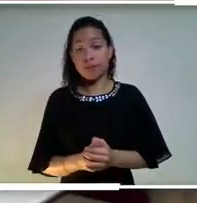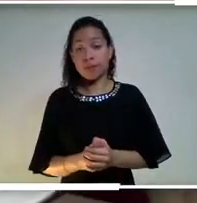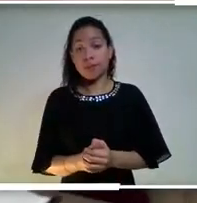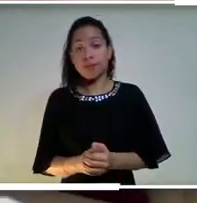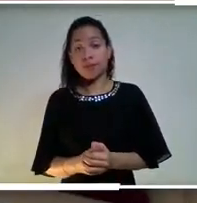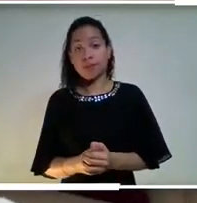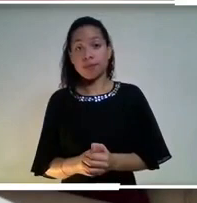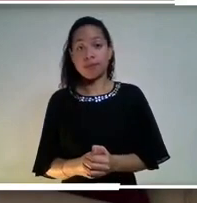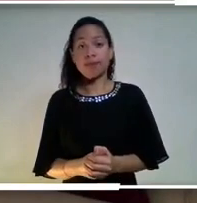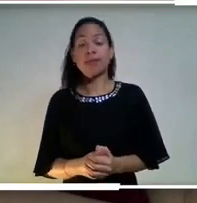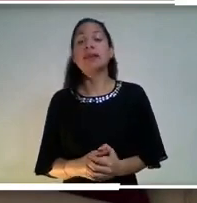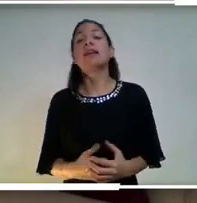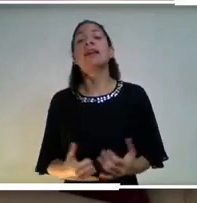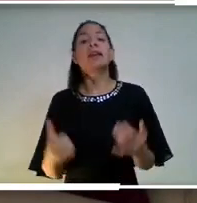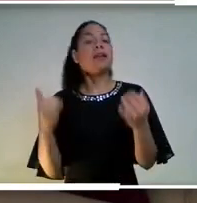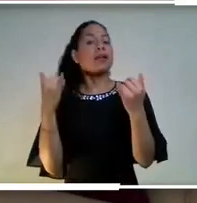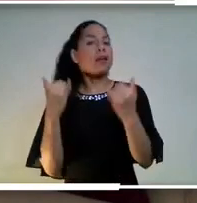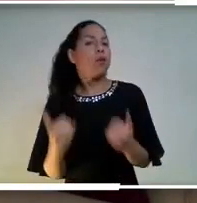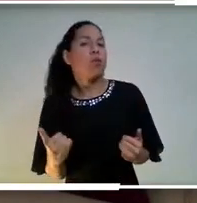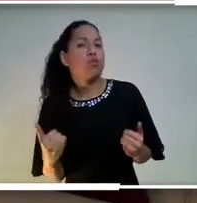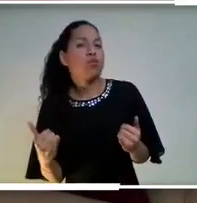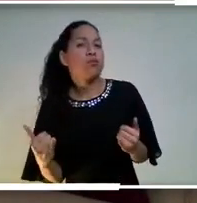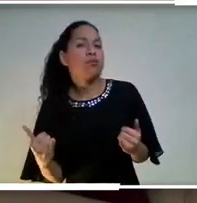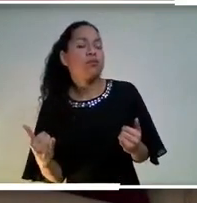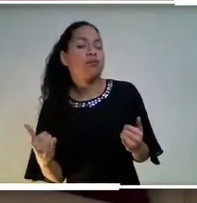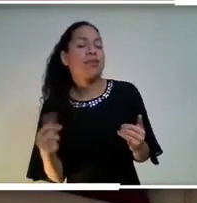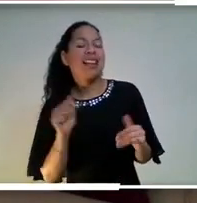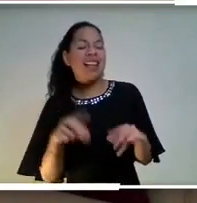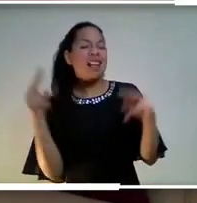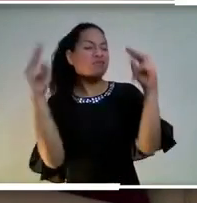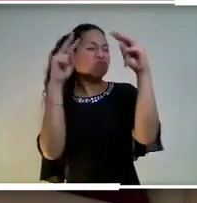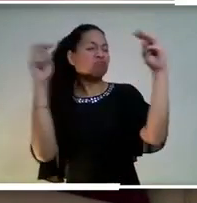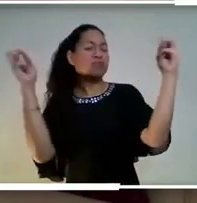el tema más extenso en toda la biblia